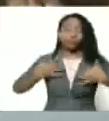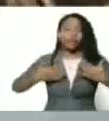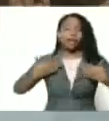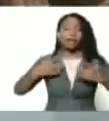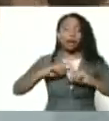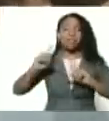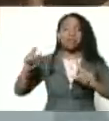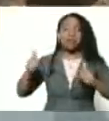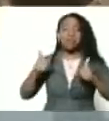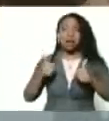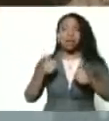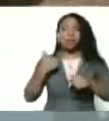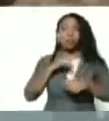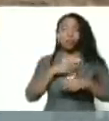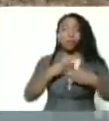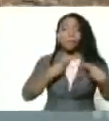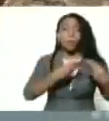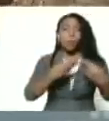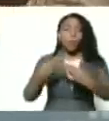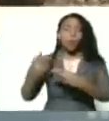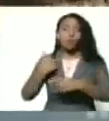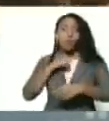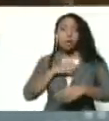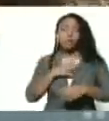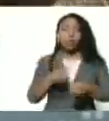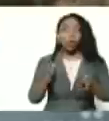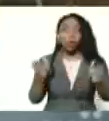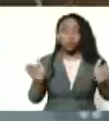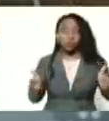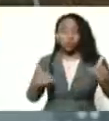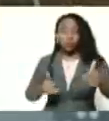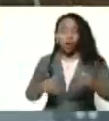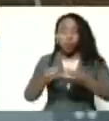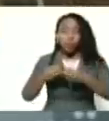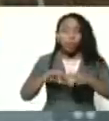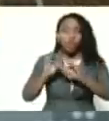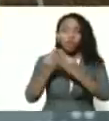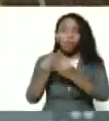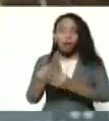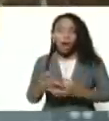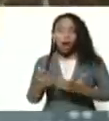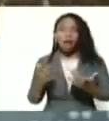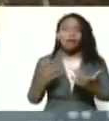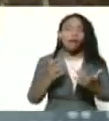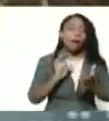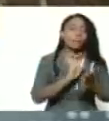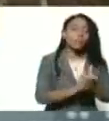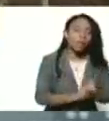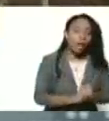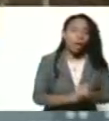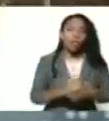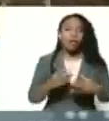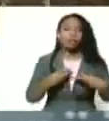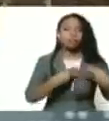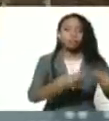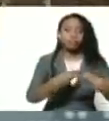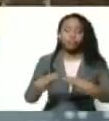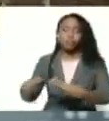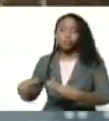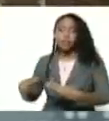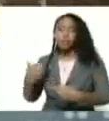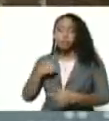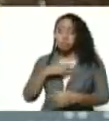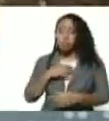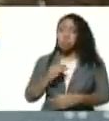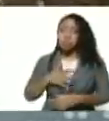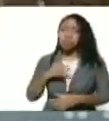nosotros repartimos nuestros cartones de huevos a familiares, amistades. A Ernesto Villegas le podemos